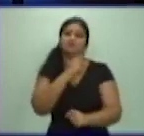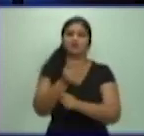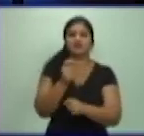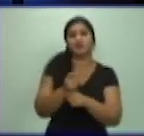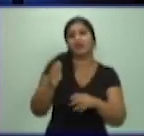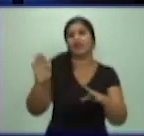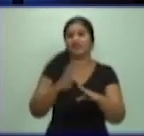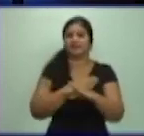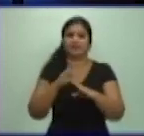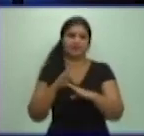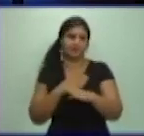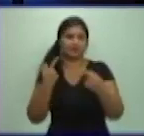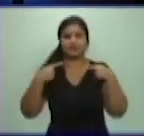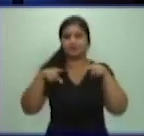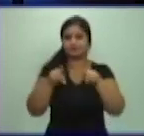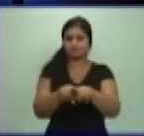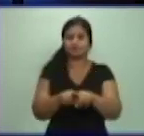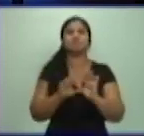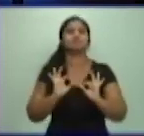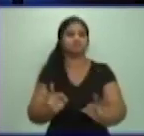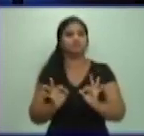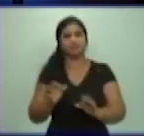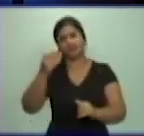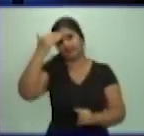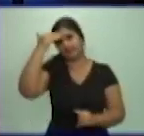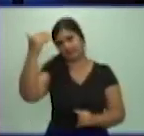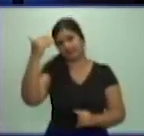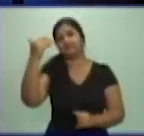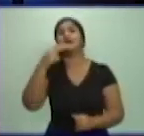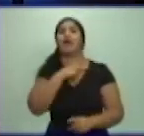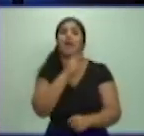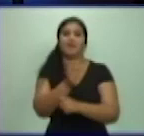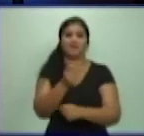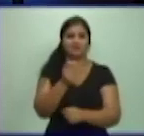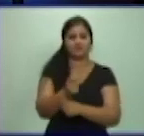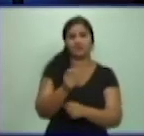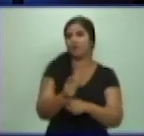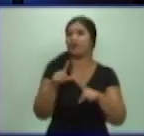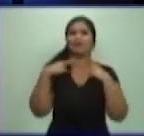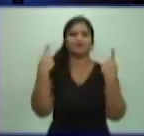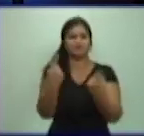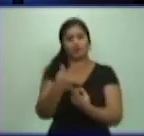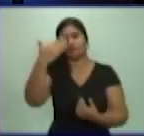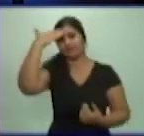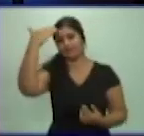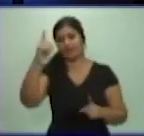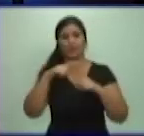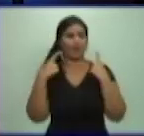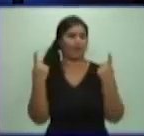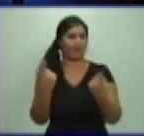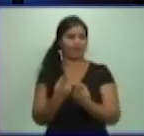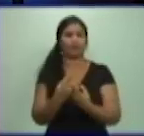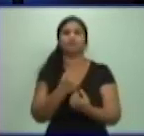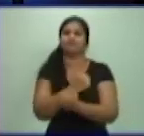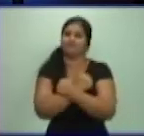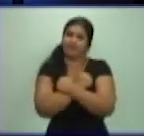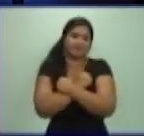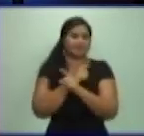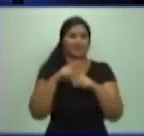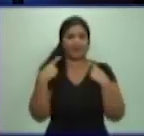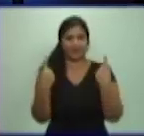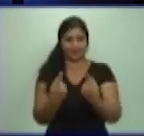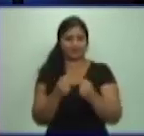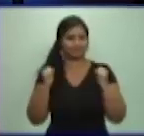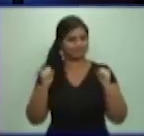profes de otros niveles educativos y la profesora Maricela Escalona. Un saludo muy especial para ella y un abrazo bien fuerte